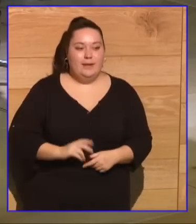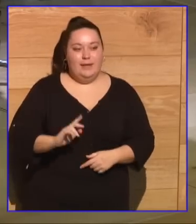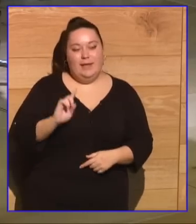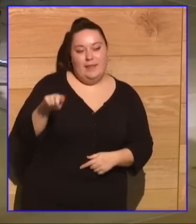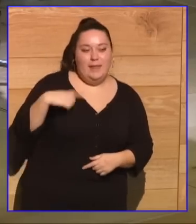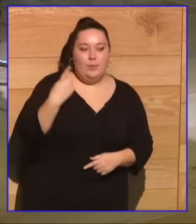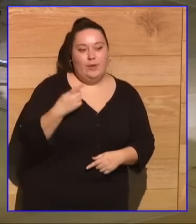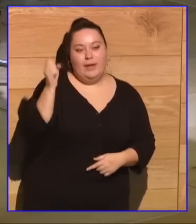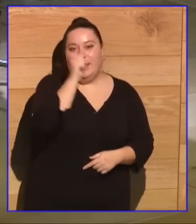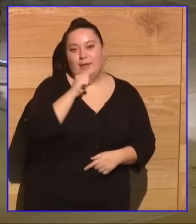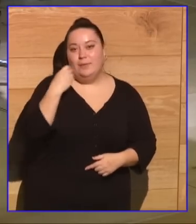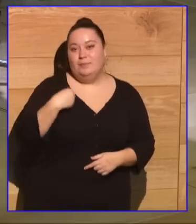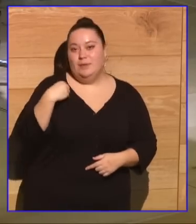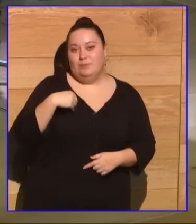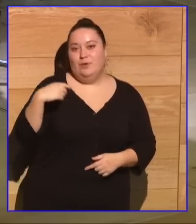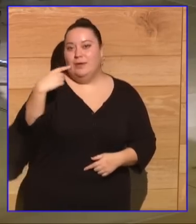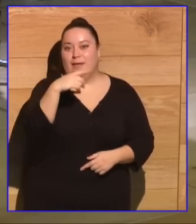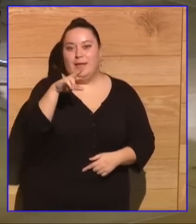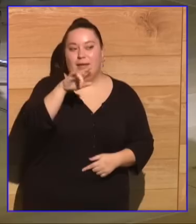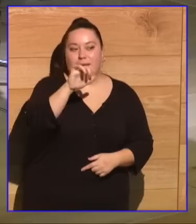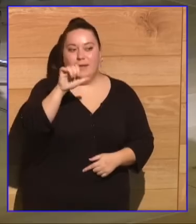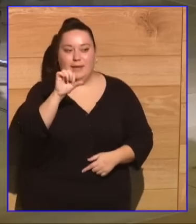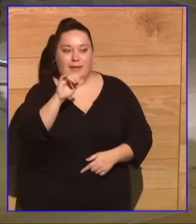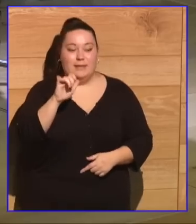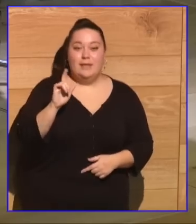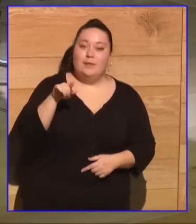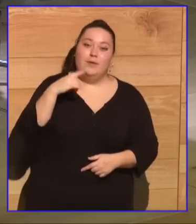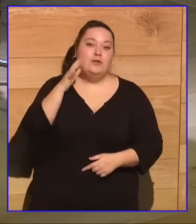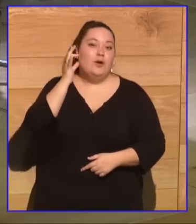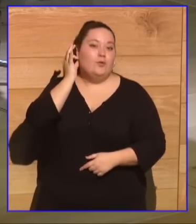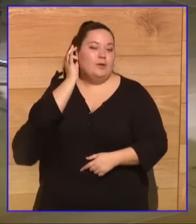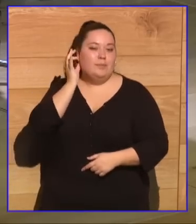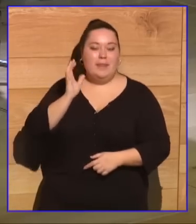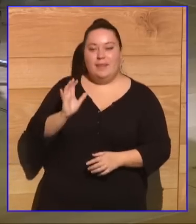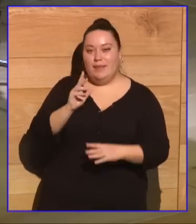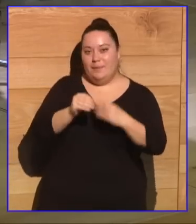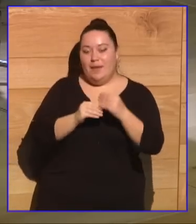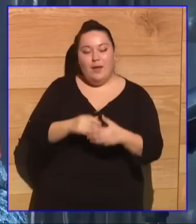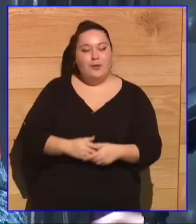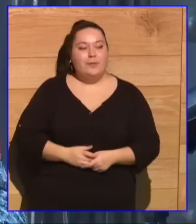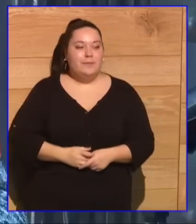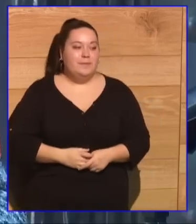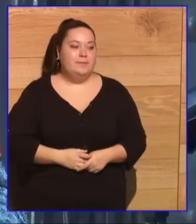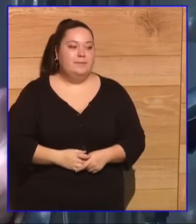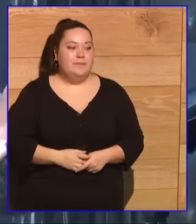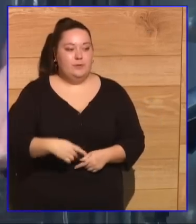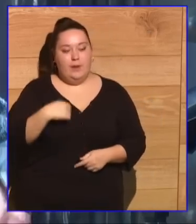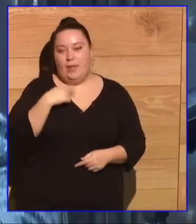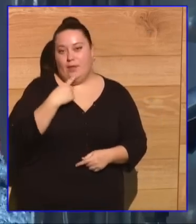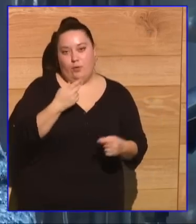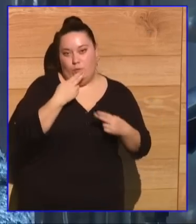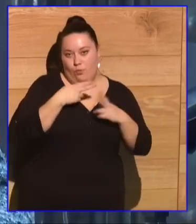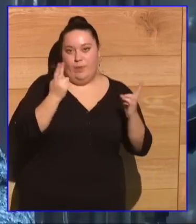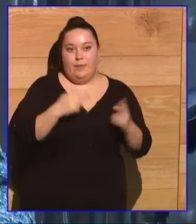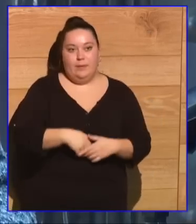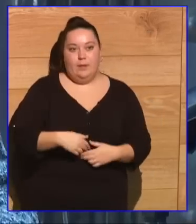cantando como en la película Gris. No, Pero luego hay una cosa que yo sí... me hago un agujero en la Mira, oreja. pero- Bueno, es muy loco. Aprovecho para pedirte esto públicamente. Hay una cosa muy molesta